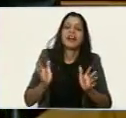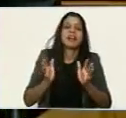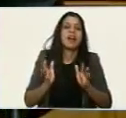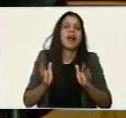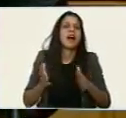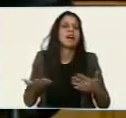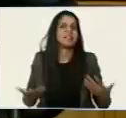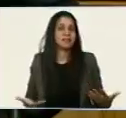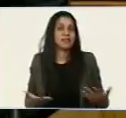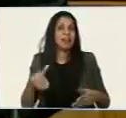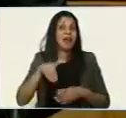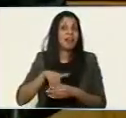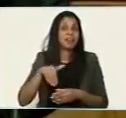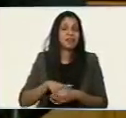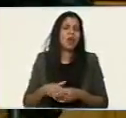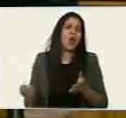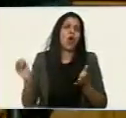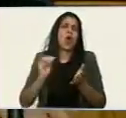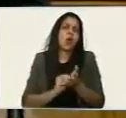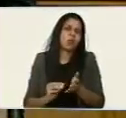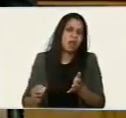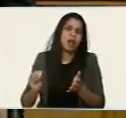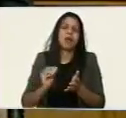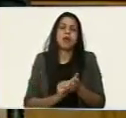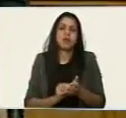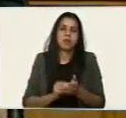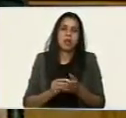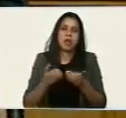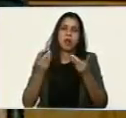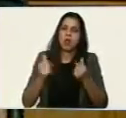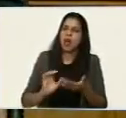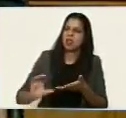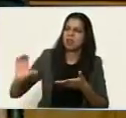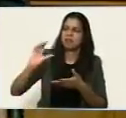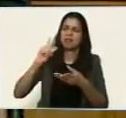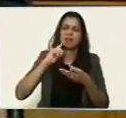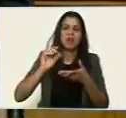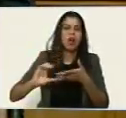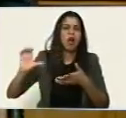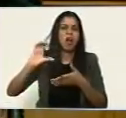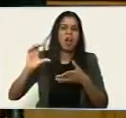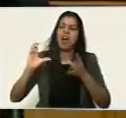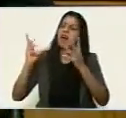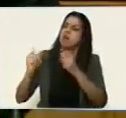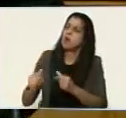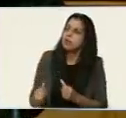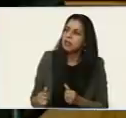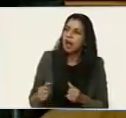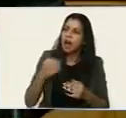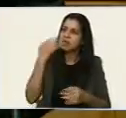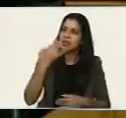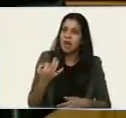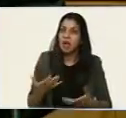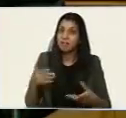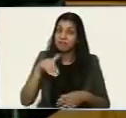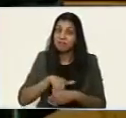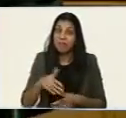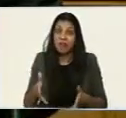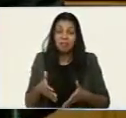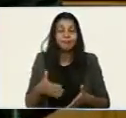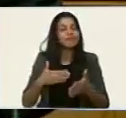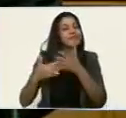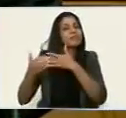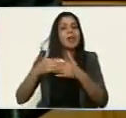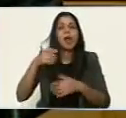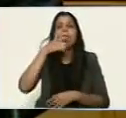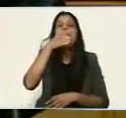gobernaciones. ¿Cuántas veces lo dijeron? ¿Cuántas encuestadoras salieron a decir? Hoy, ¿cuál es la realidad? Que ese pueblo volvió